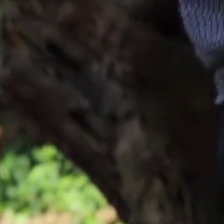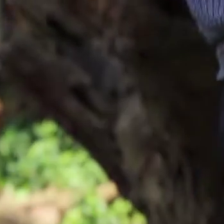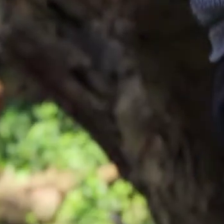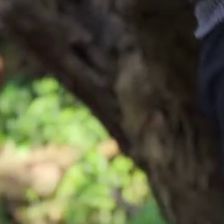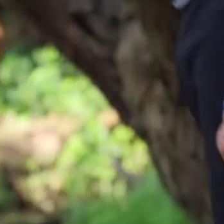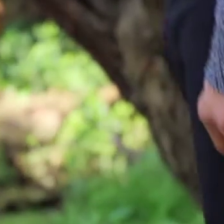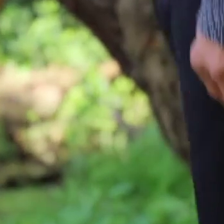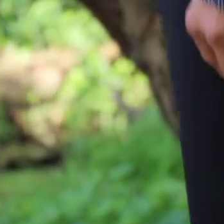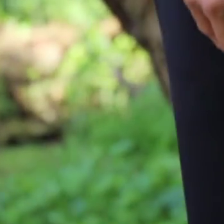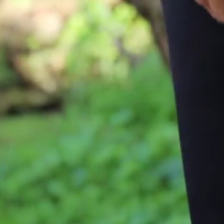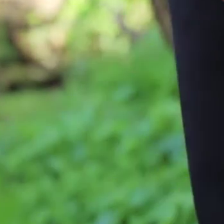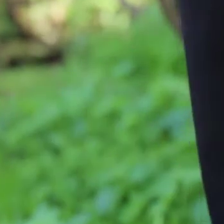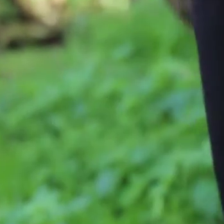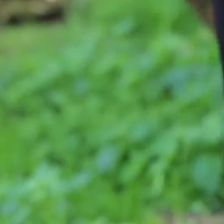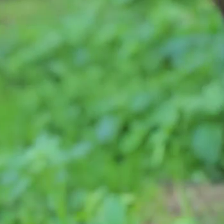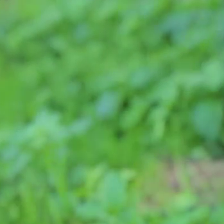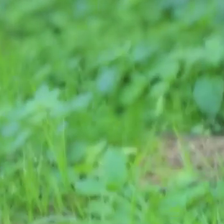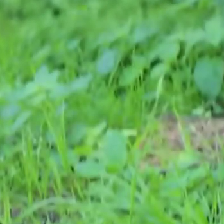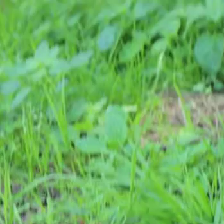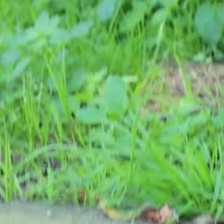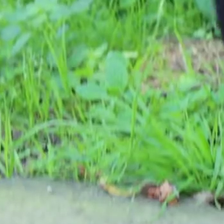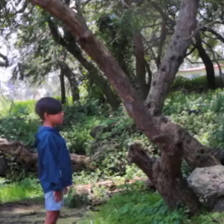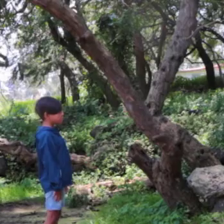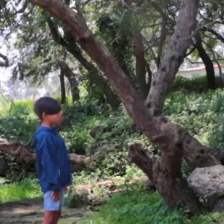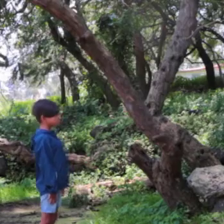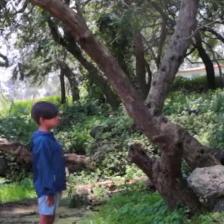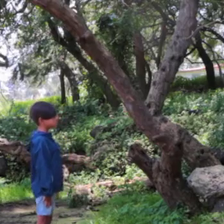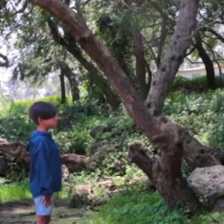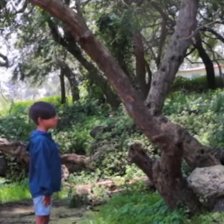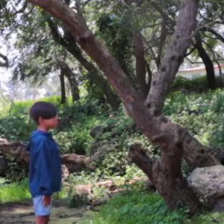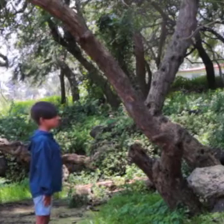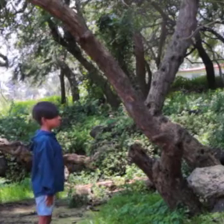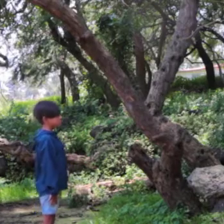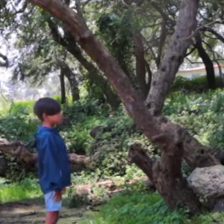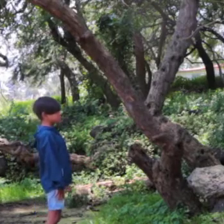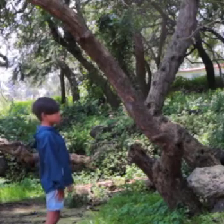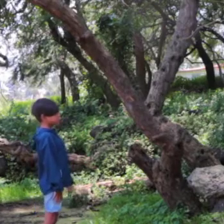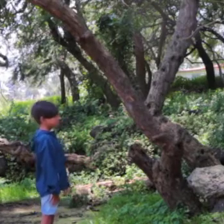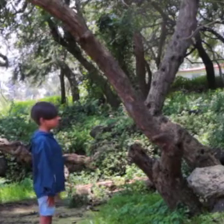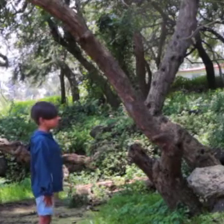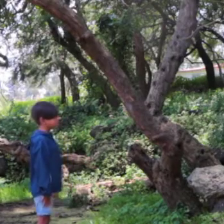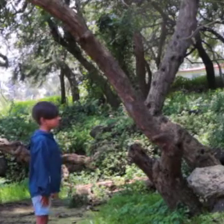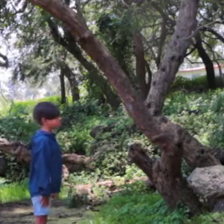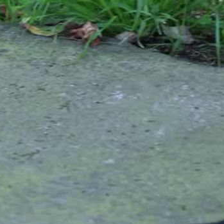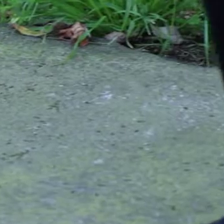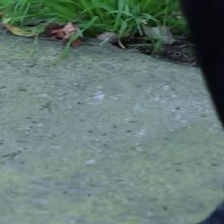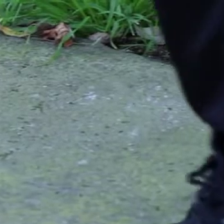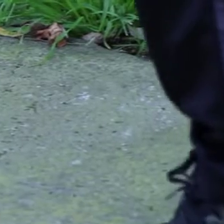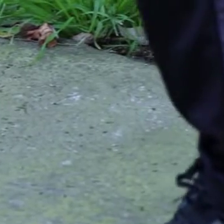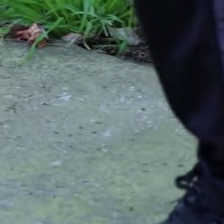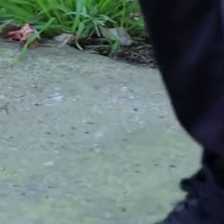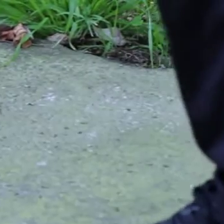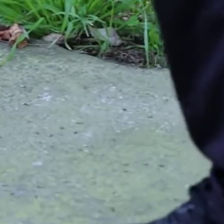elevar, exacto, nuestros talones. Bien hecho, exactamente. Ese es, muy bien.